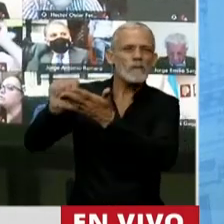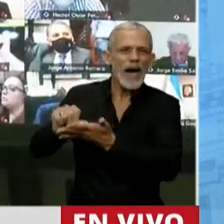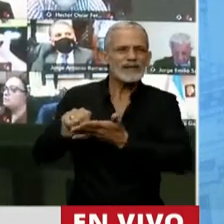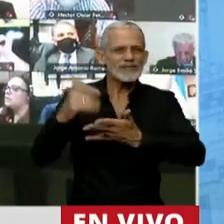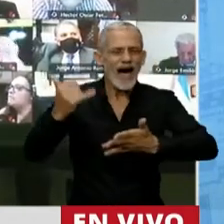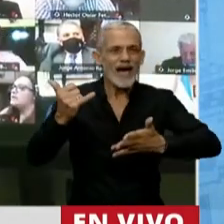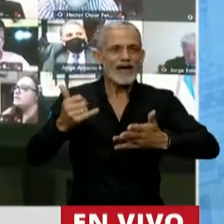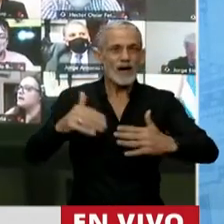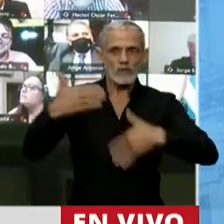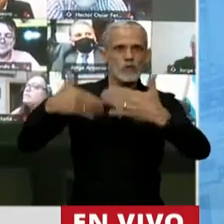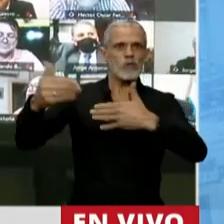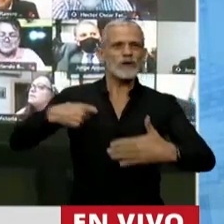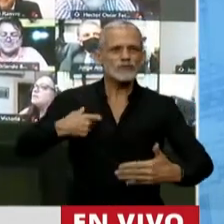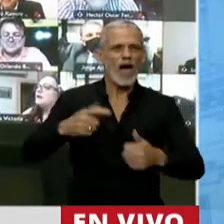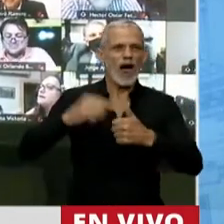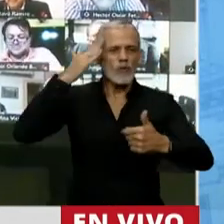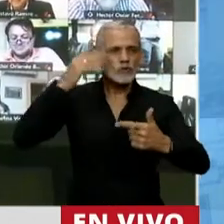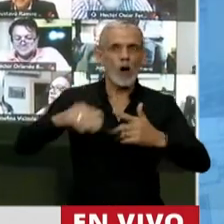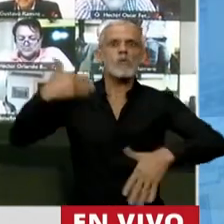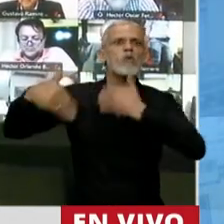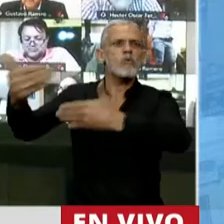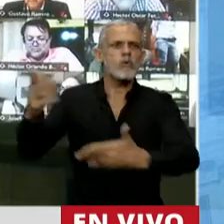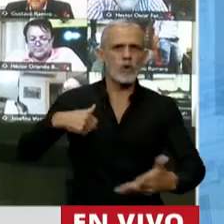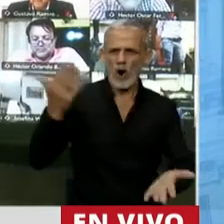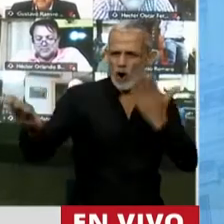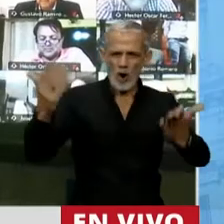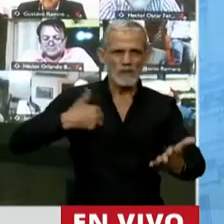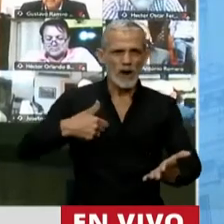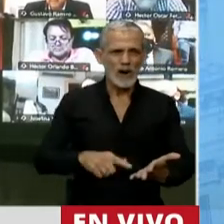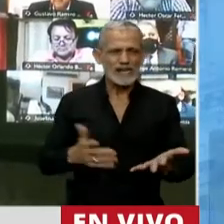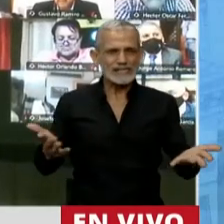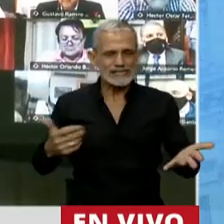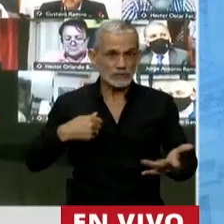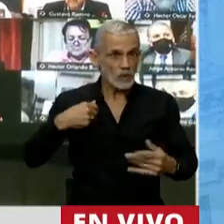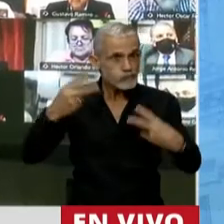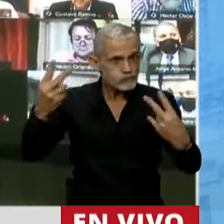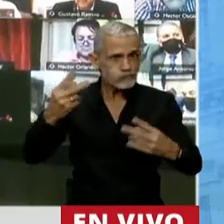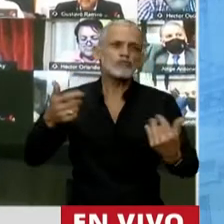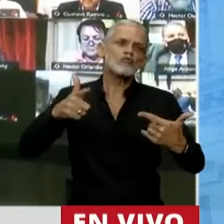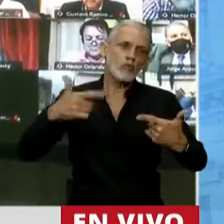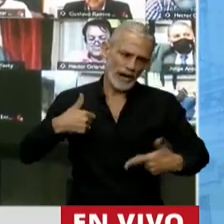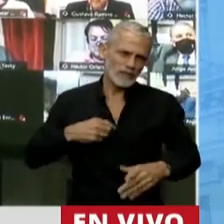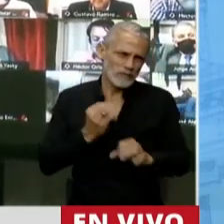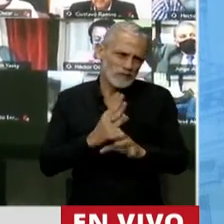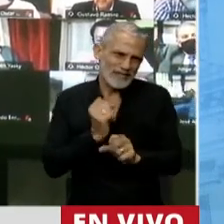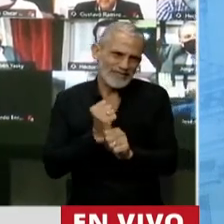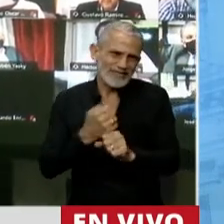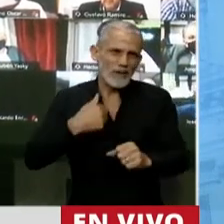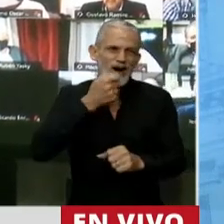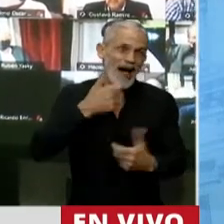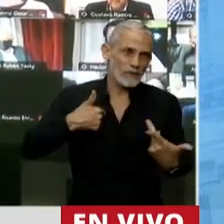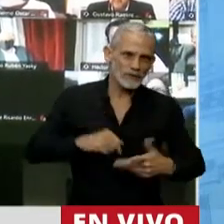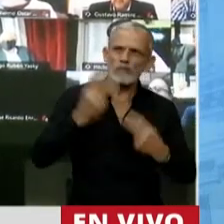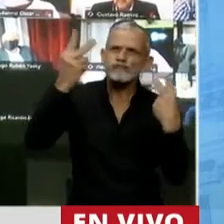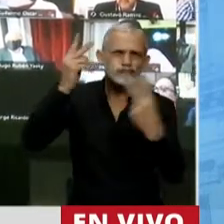que han tenido un crecimiento económico, social y cultural muy importante. Y gracias a Dios he podido viajar mucho por mi profesión y me